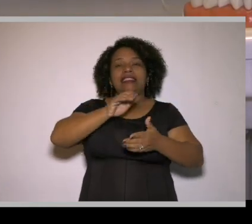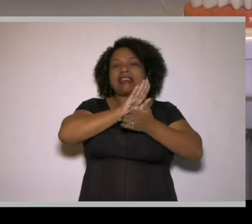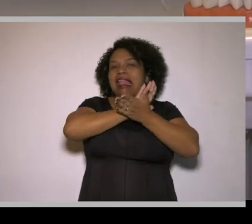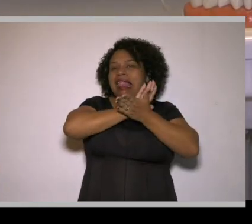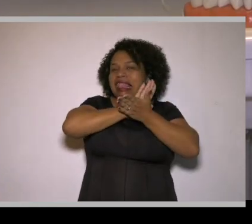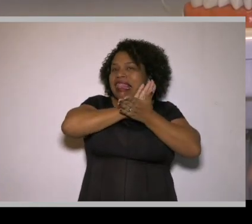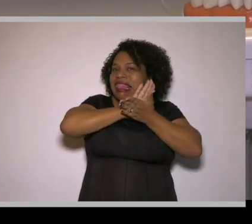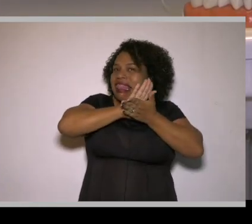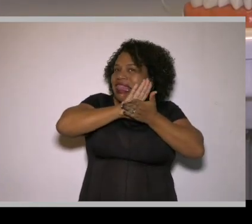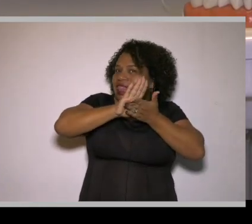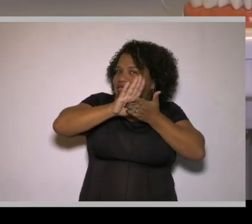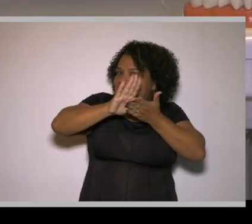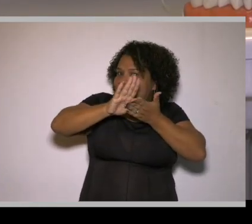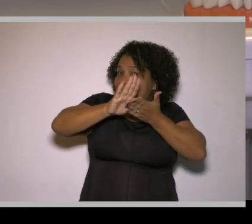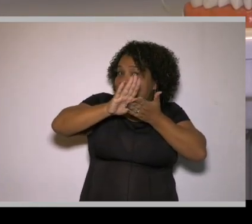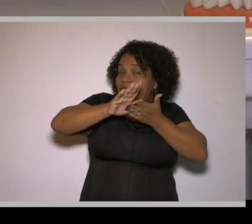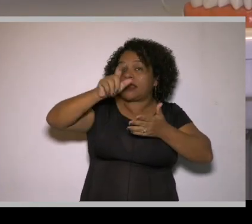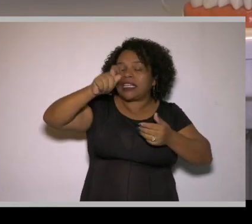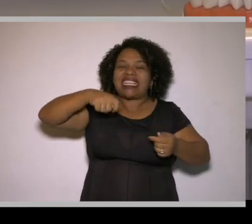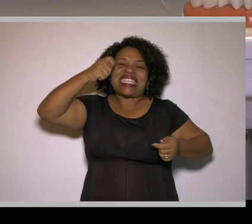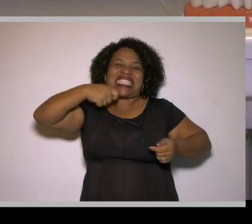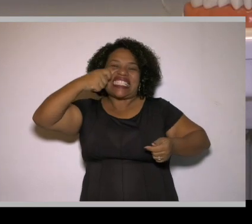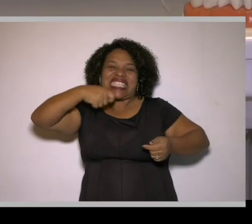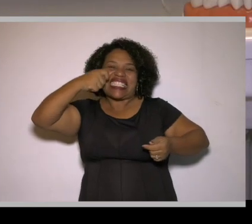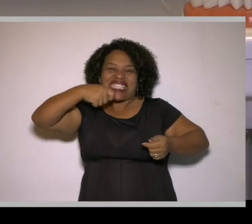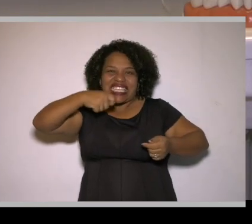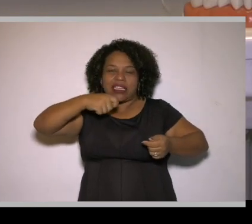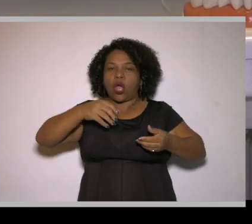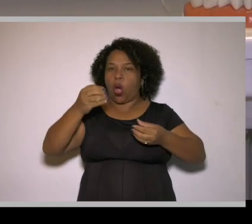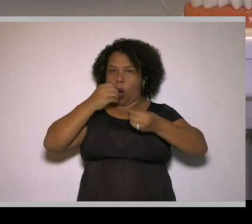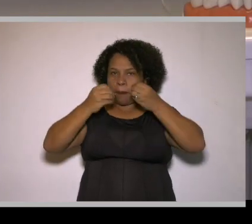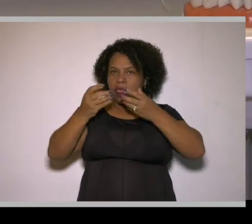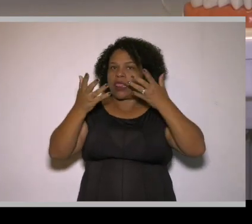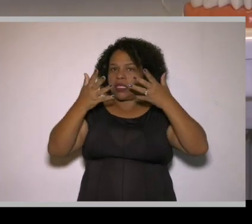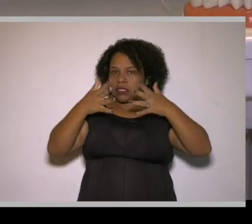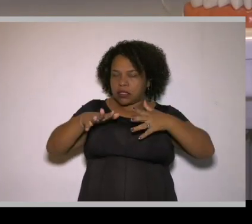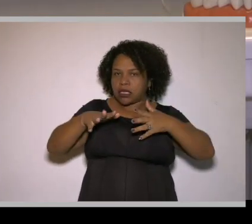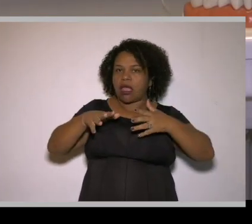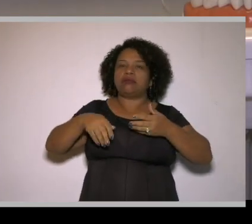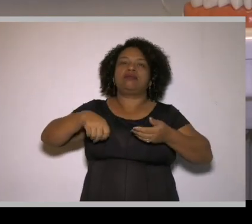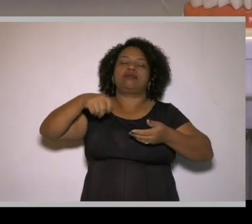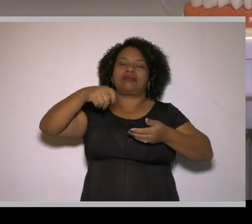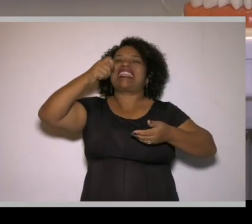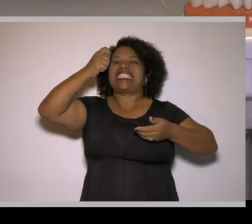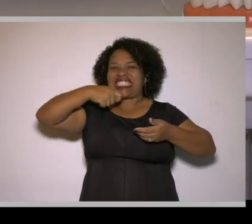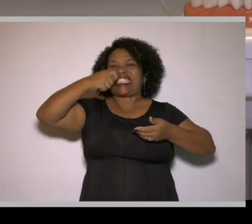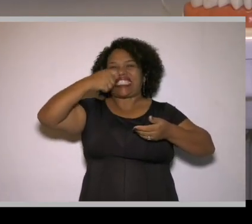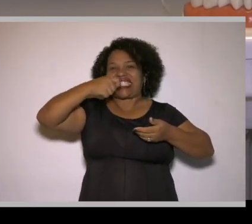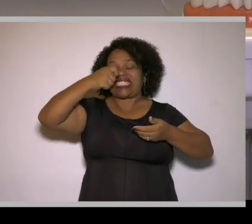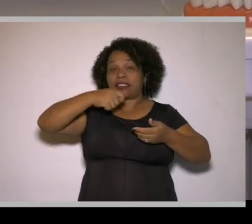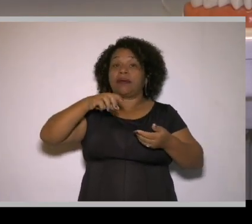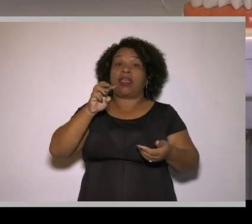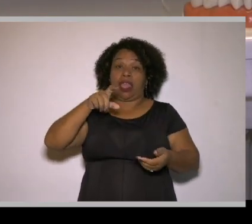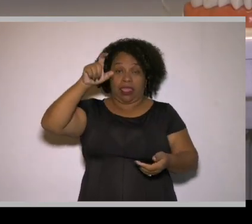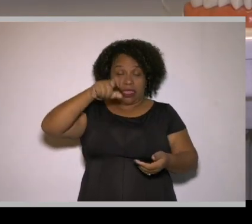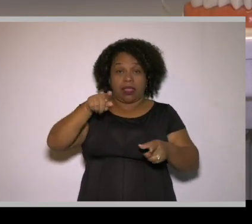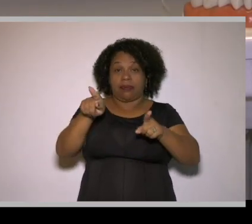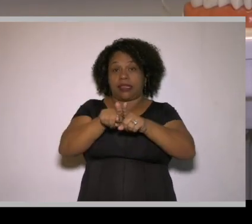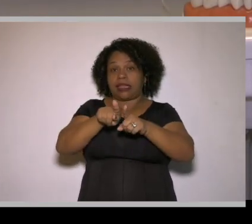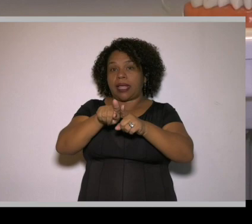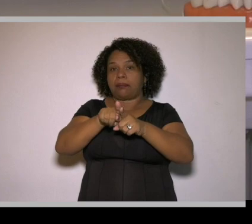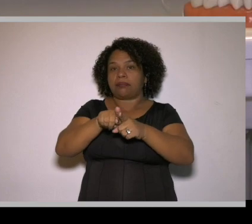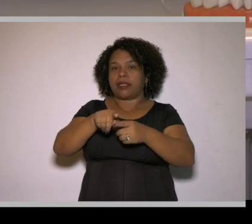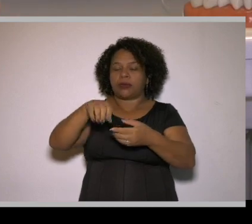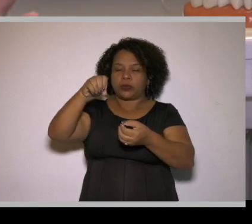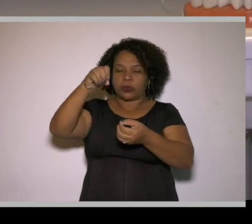sucia. Así la Con el cavidad sorbete, oral. doctora, ¿pueden absorber el enjuague bucal? No, el enjuague bucal cogen un poquito, lo